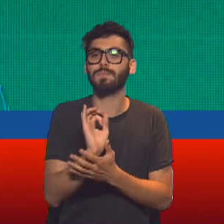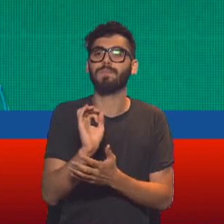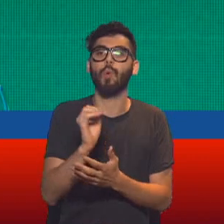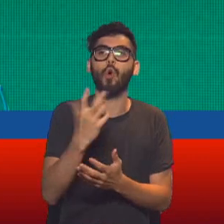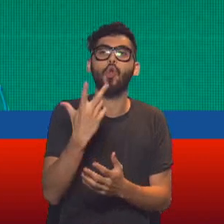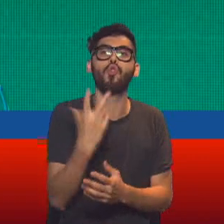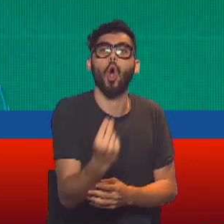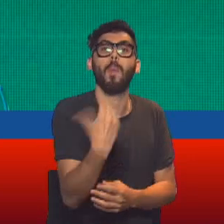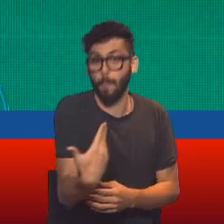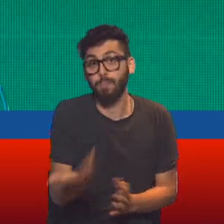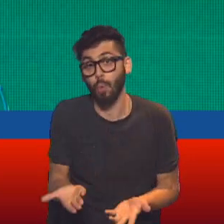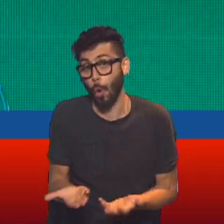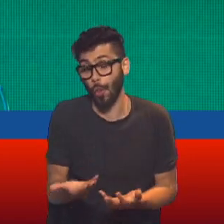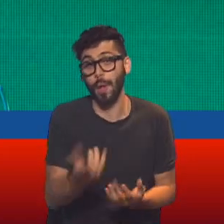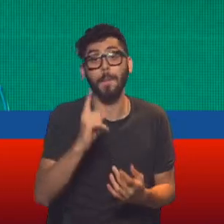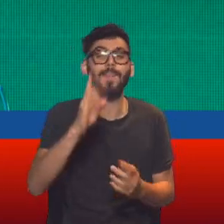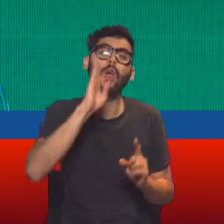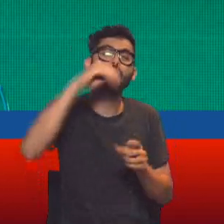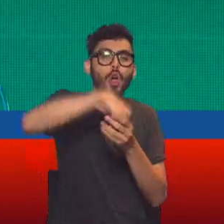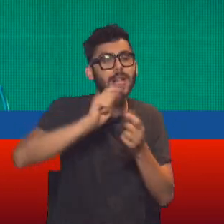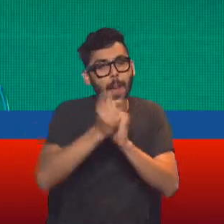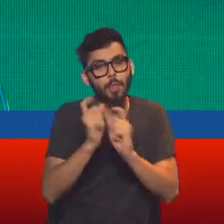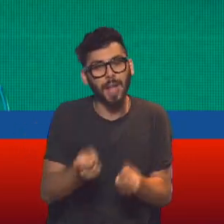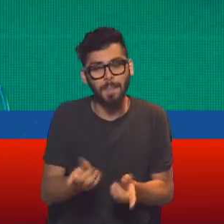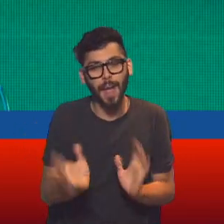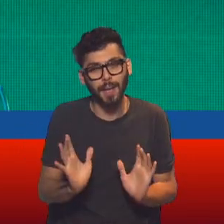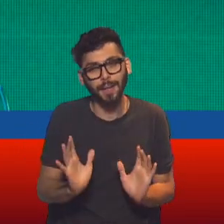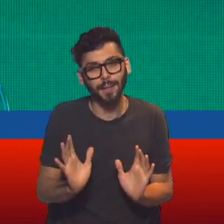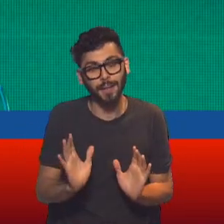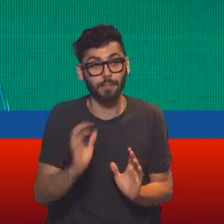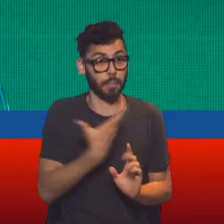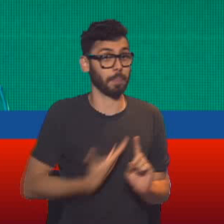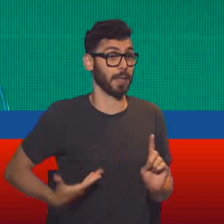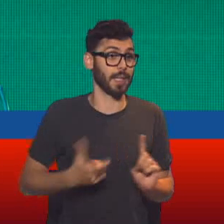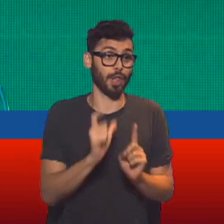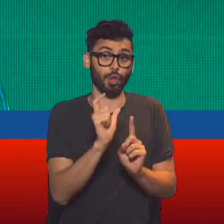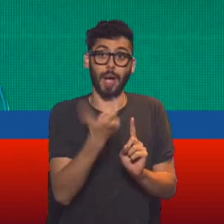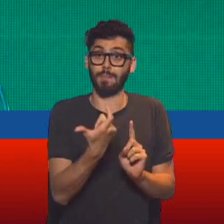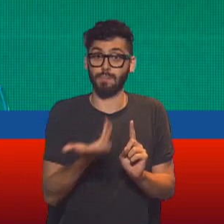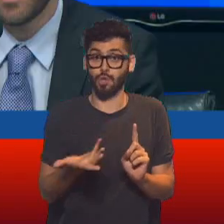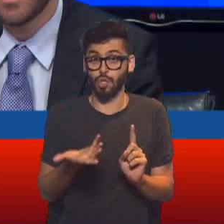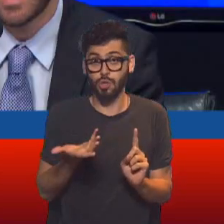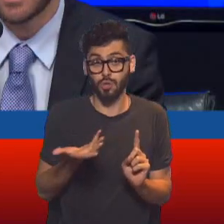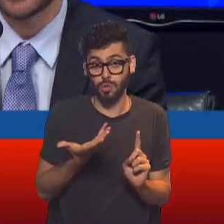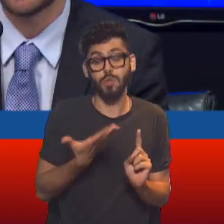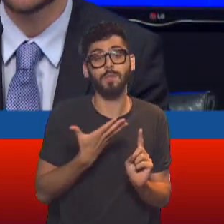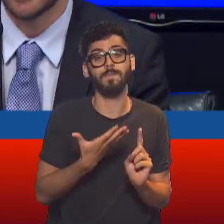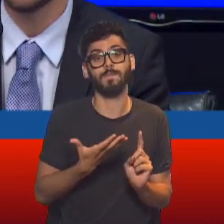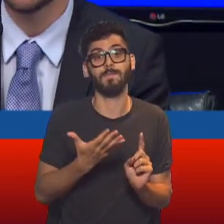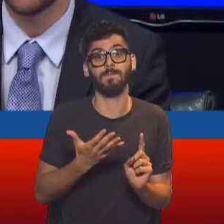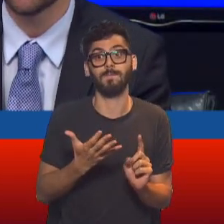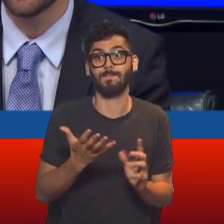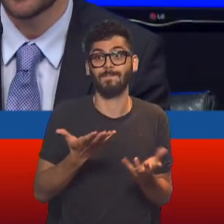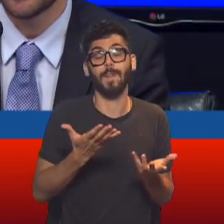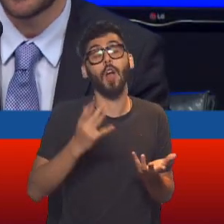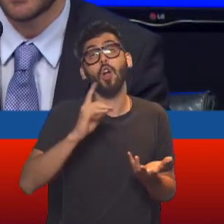del fondo y también hubo un cambio en Estados Unidos, ¿sí? En la presidencia, en la administración del gobierno de los Estados Unidos, que obviamente tampoco